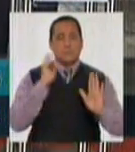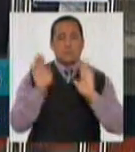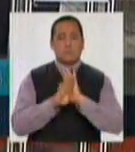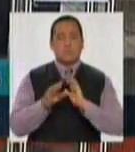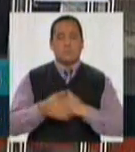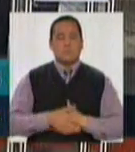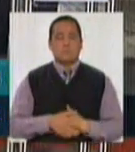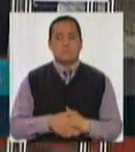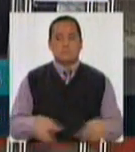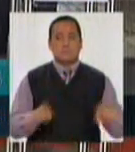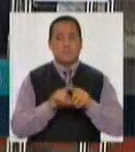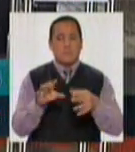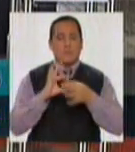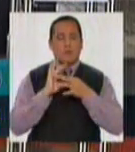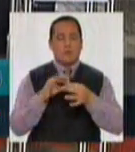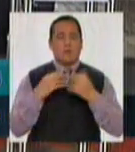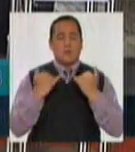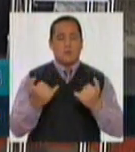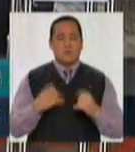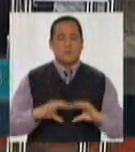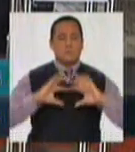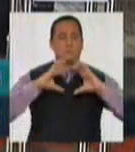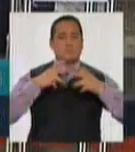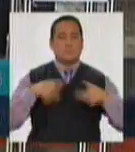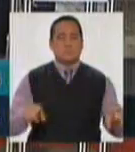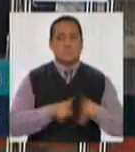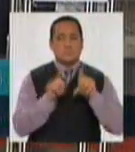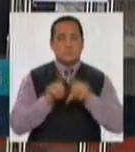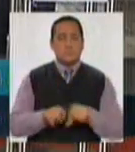en lo que está relacionado al mundo con un stock de